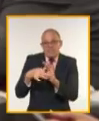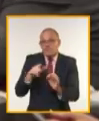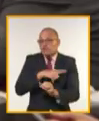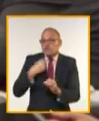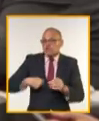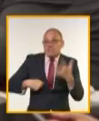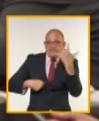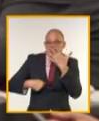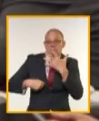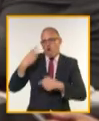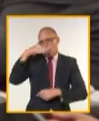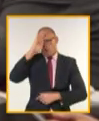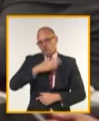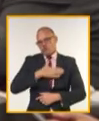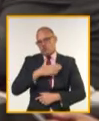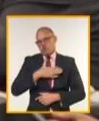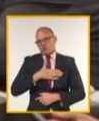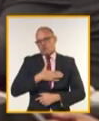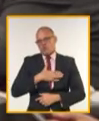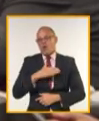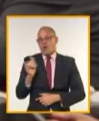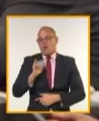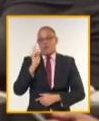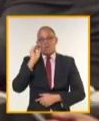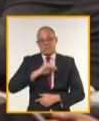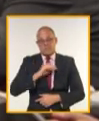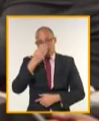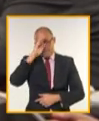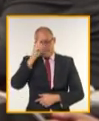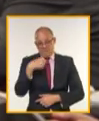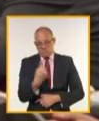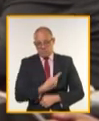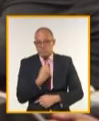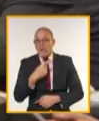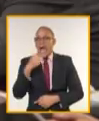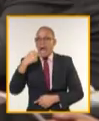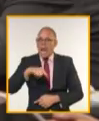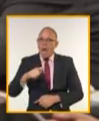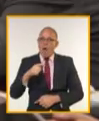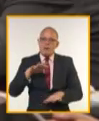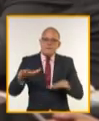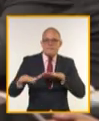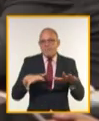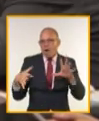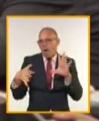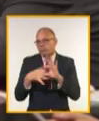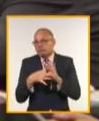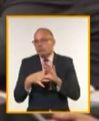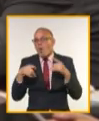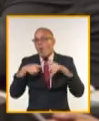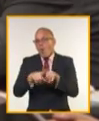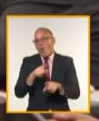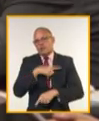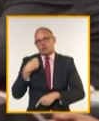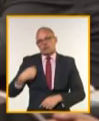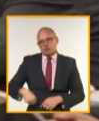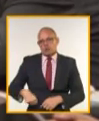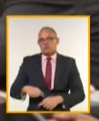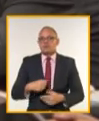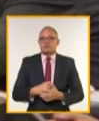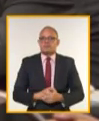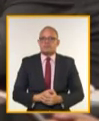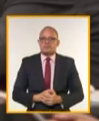ser el primer país de América Latina y el Caribe que está construyendo una comunidad de futuro compartido con la República